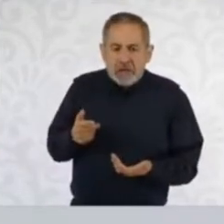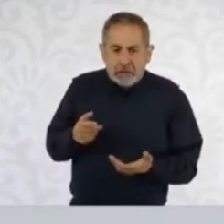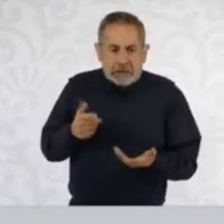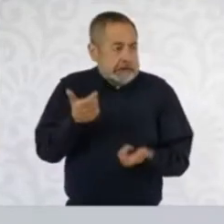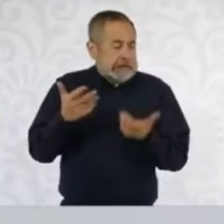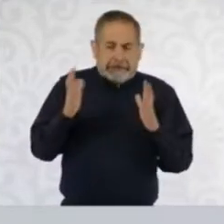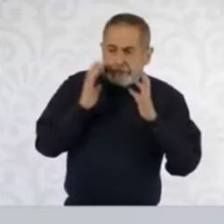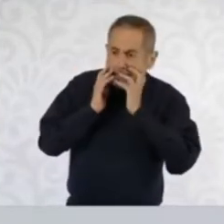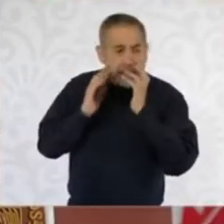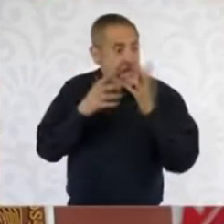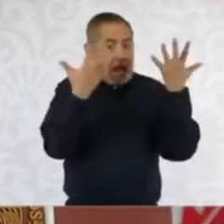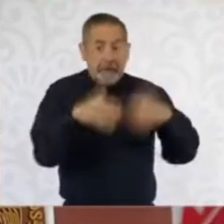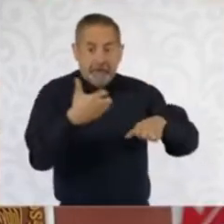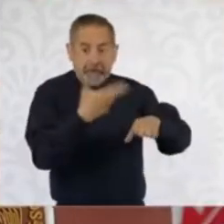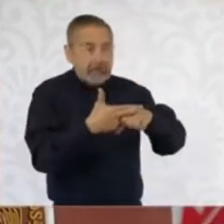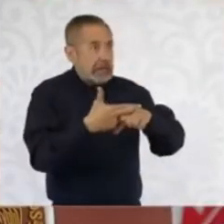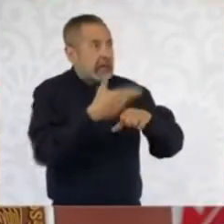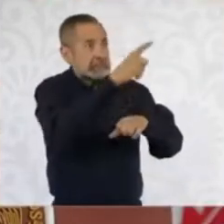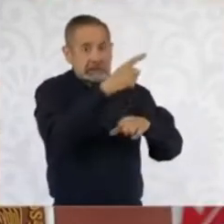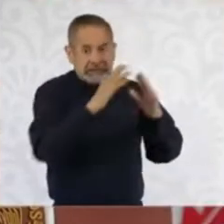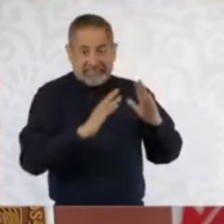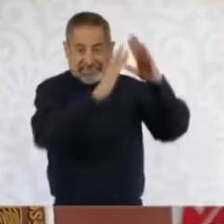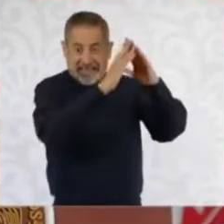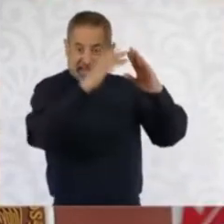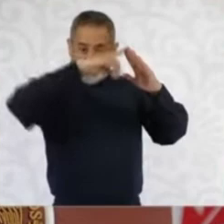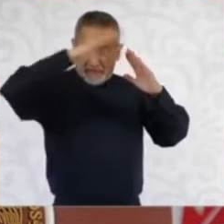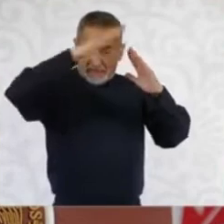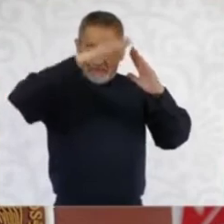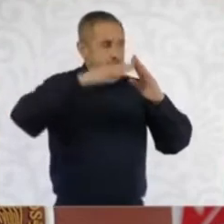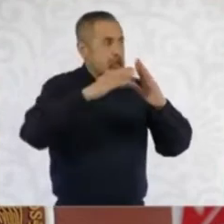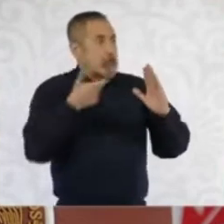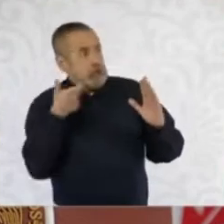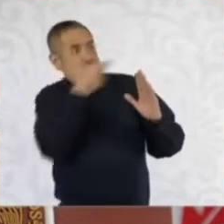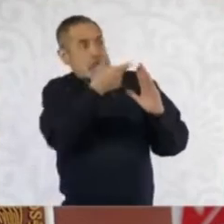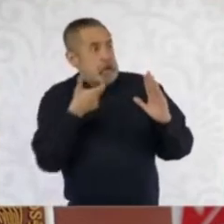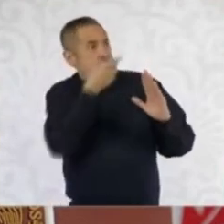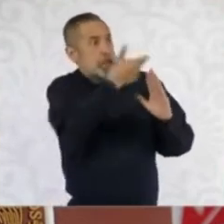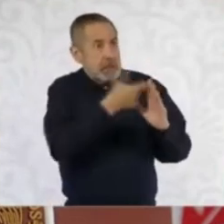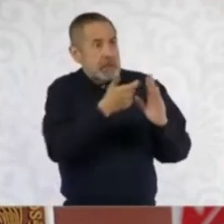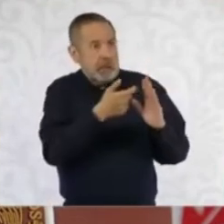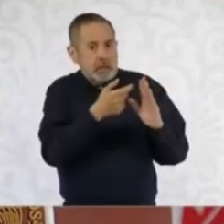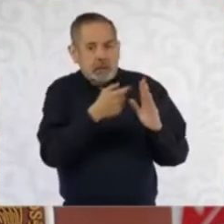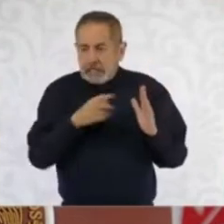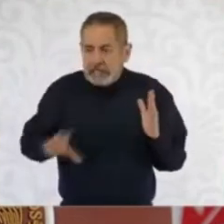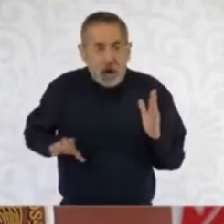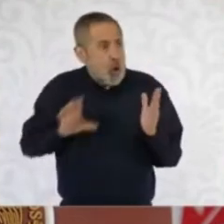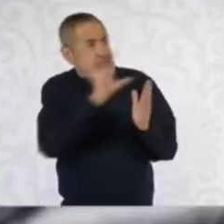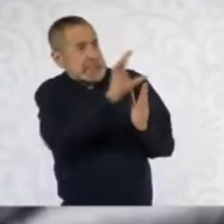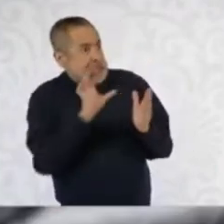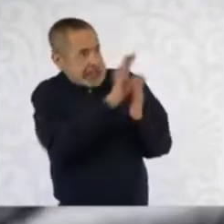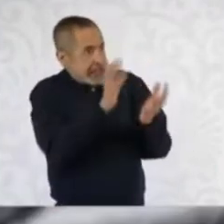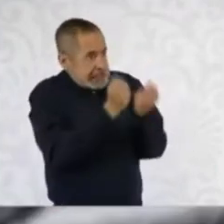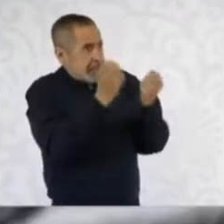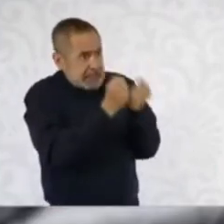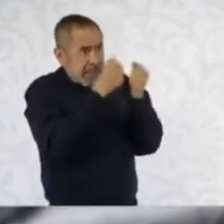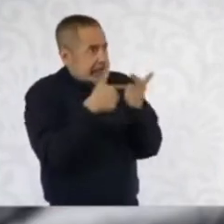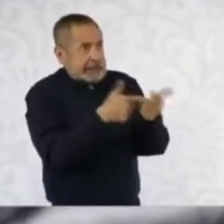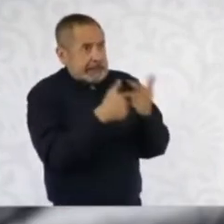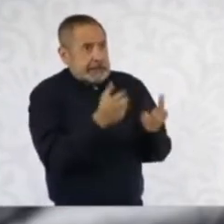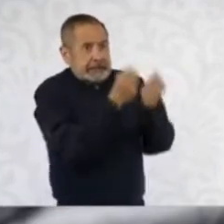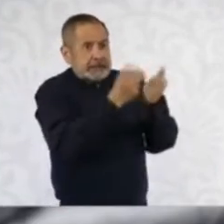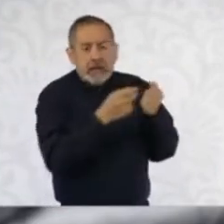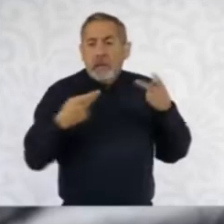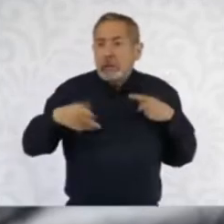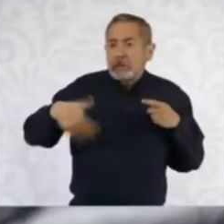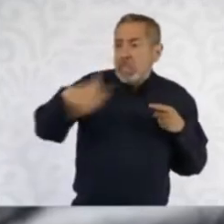empresas con cero transparencia. Muchas que no necesitaban rescates fueron rescatadas. Y hoy